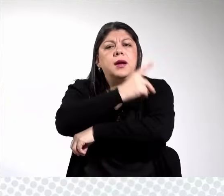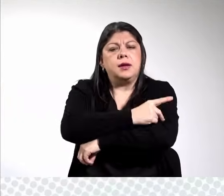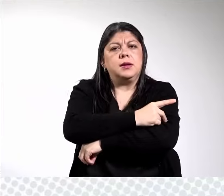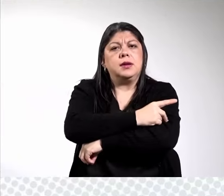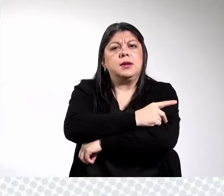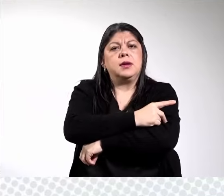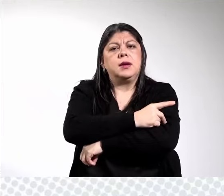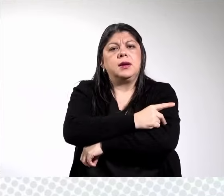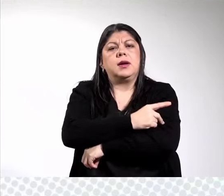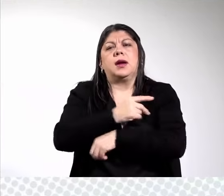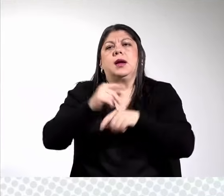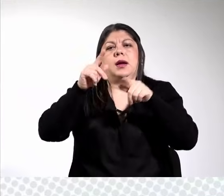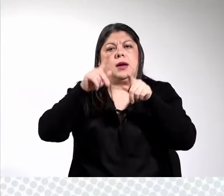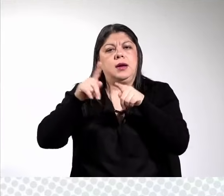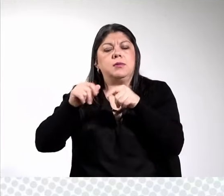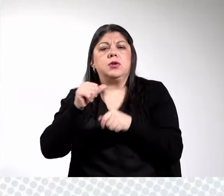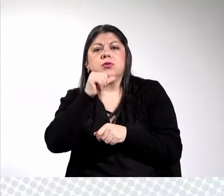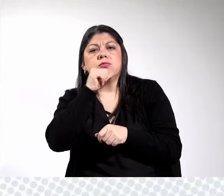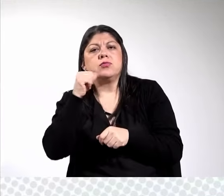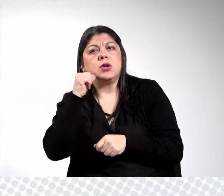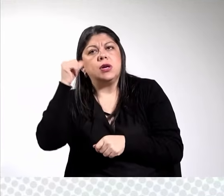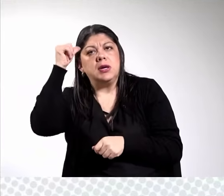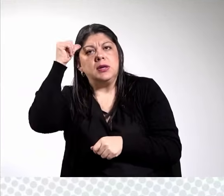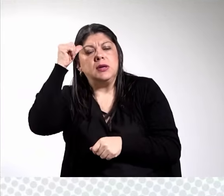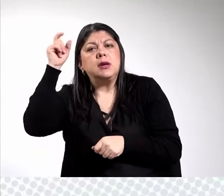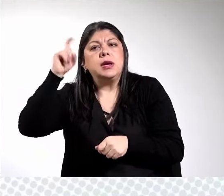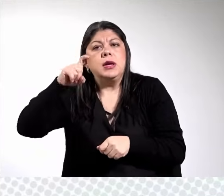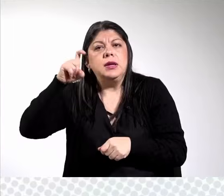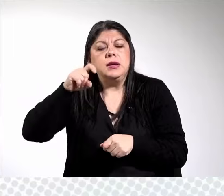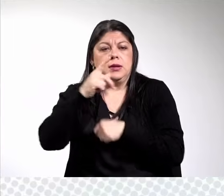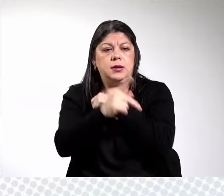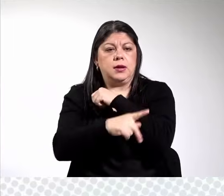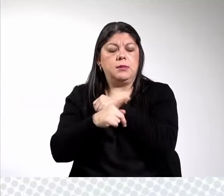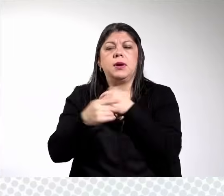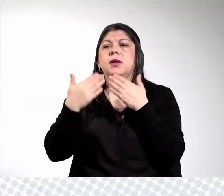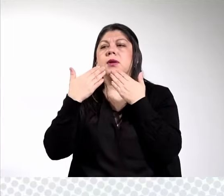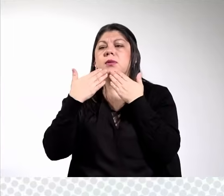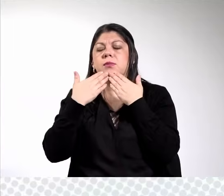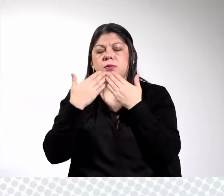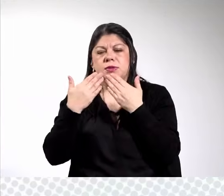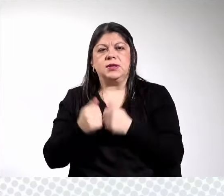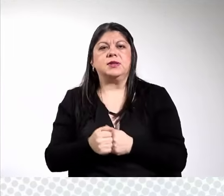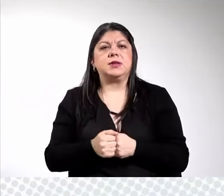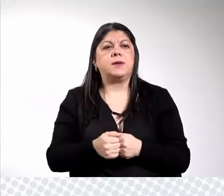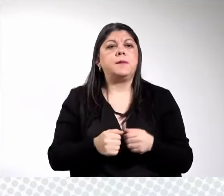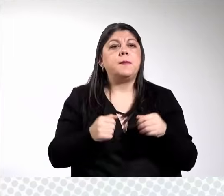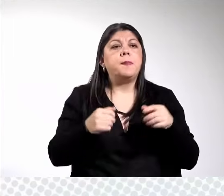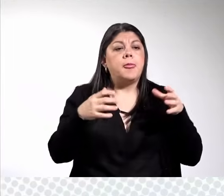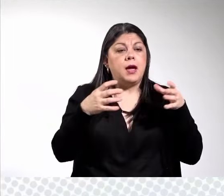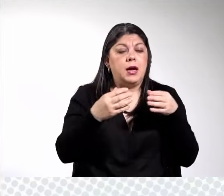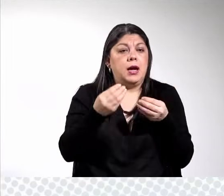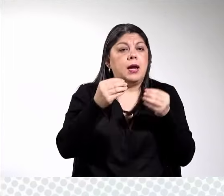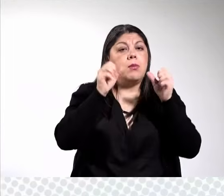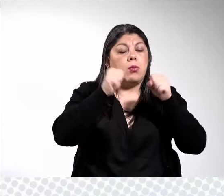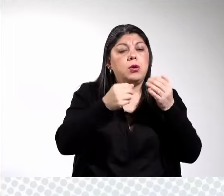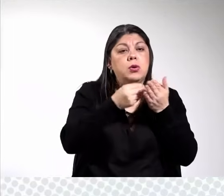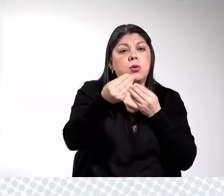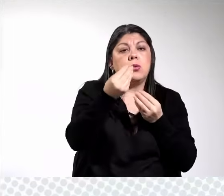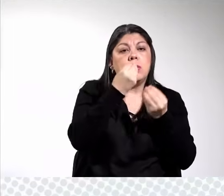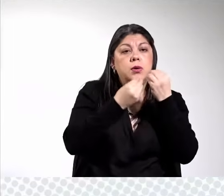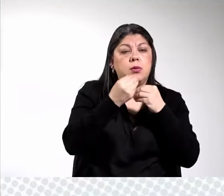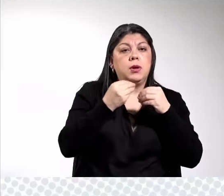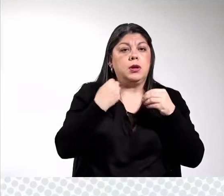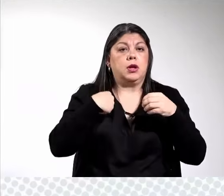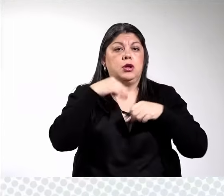más las personas adultas mayores que requiere este país. Muchas Cuidar. gracias. La seguridad alimentaria en los países, incluido